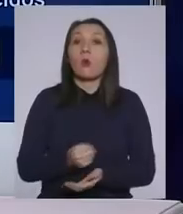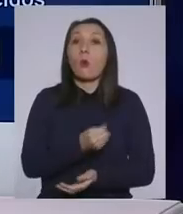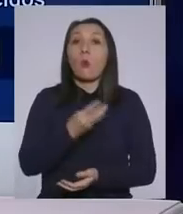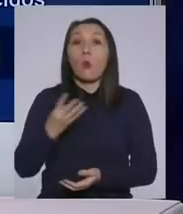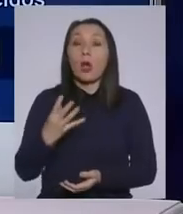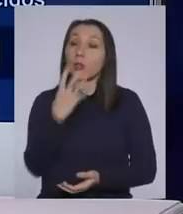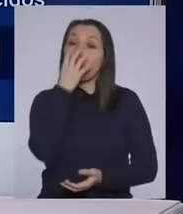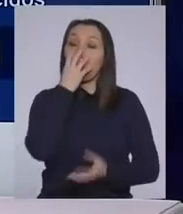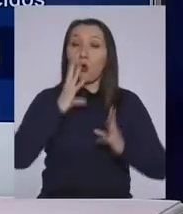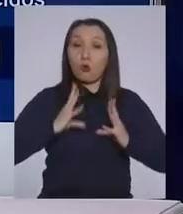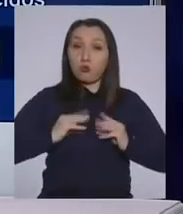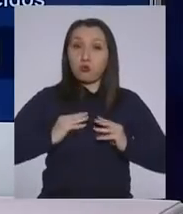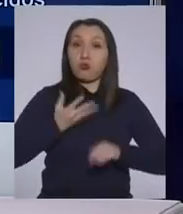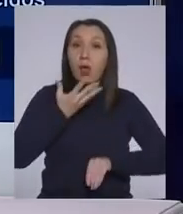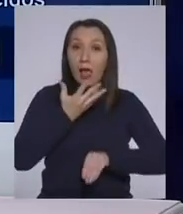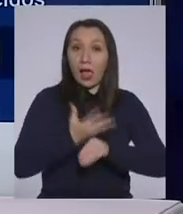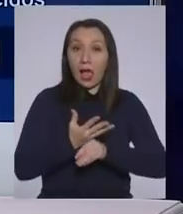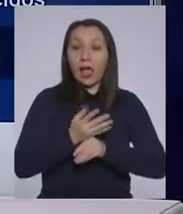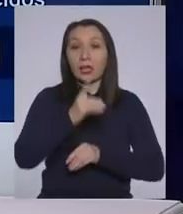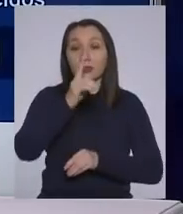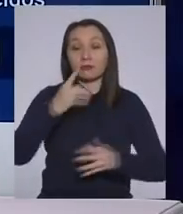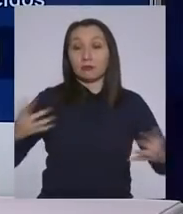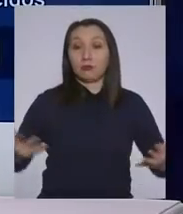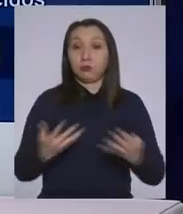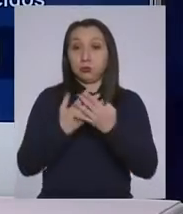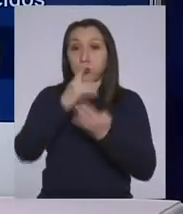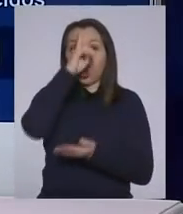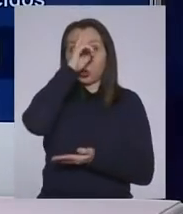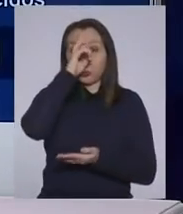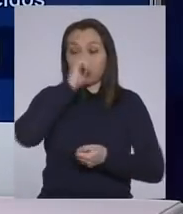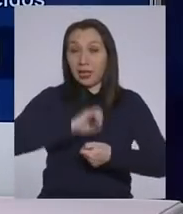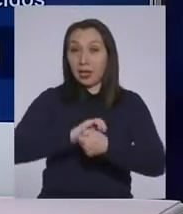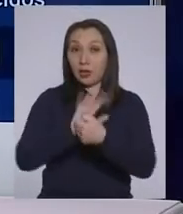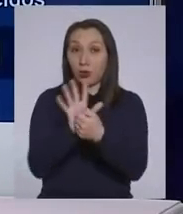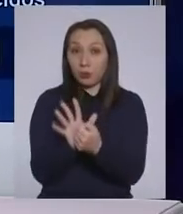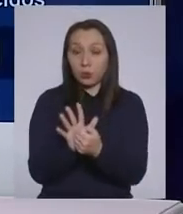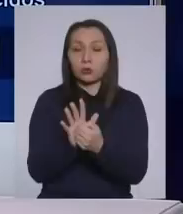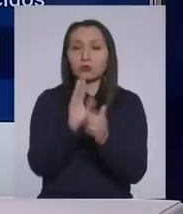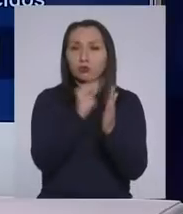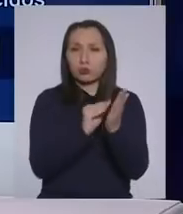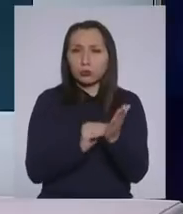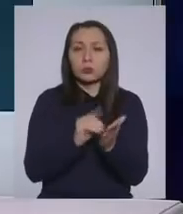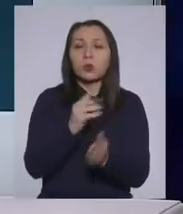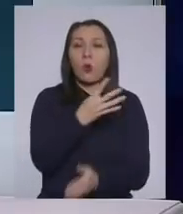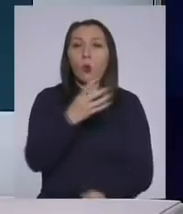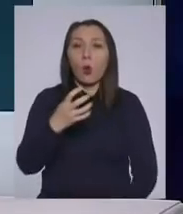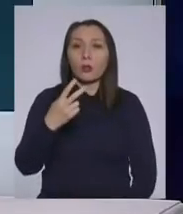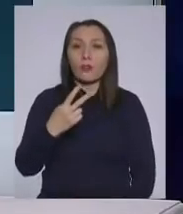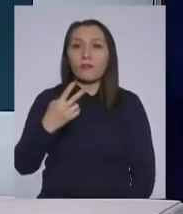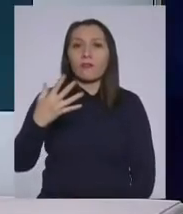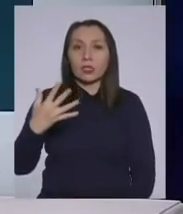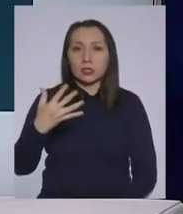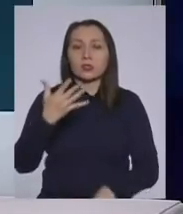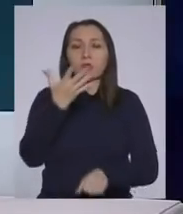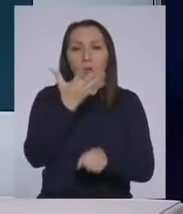de ventiladores disponibles en la red integrada de COVID-19, al día de hoy registramos